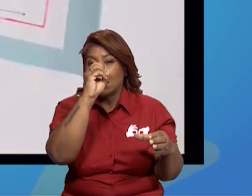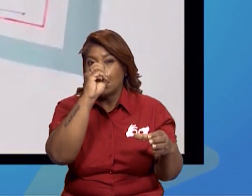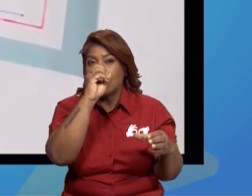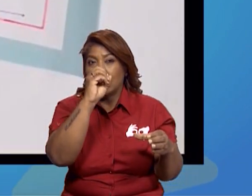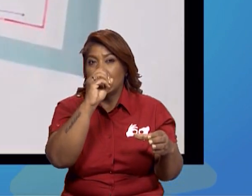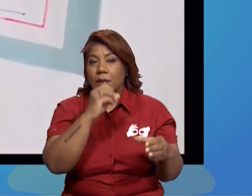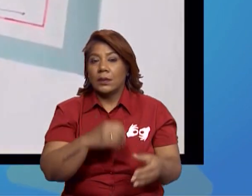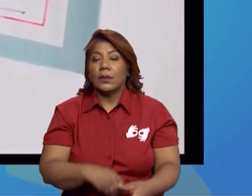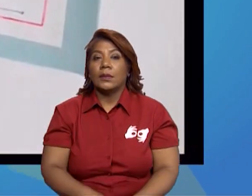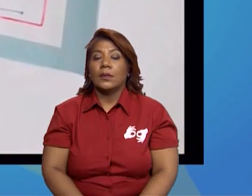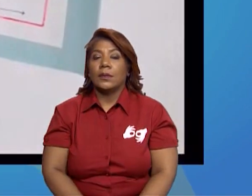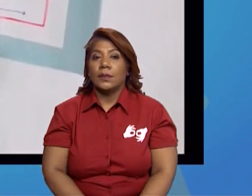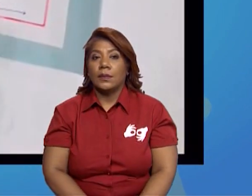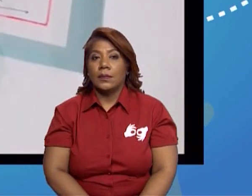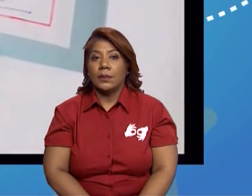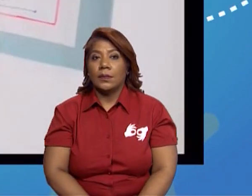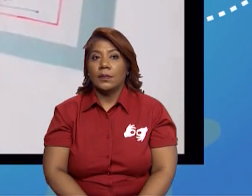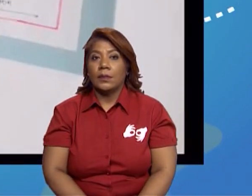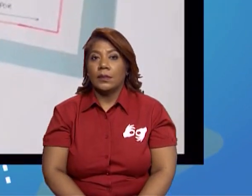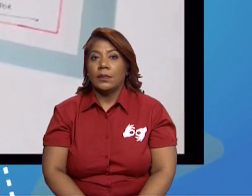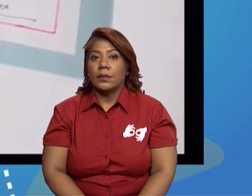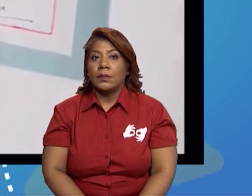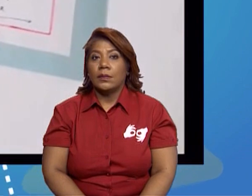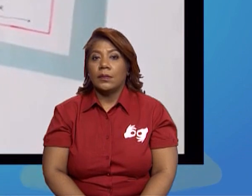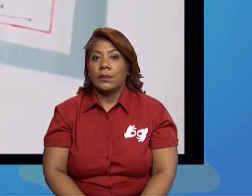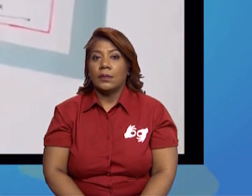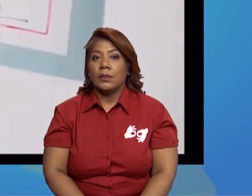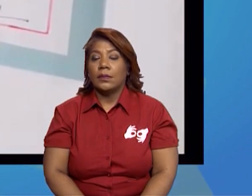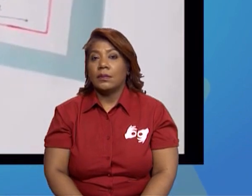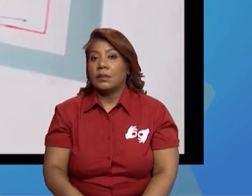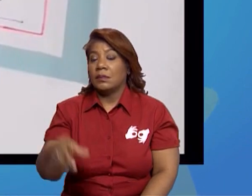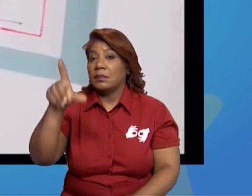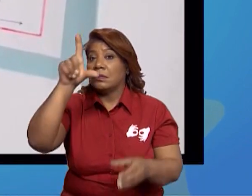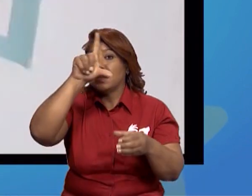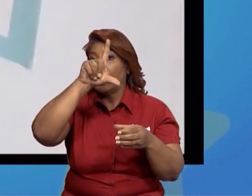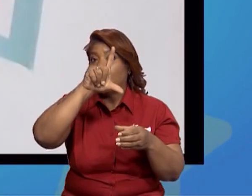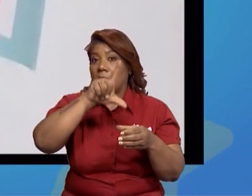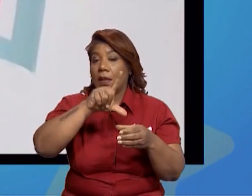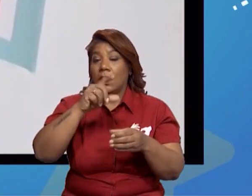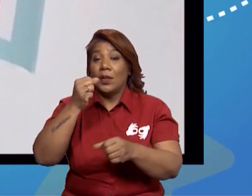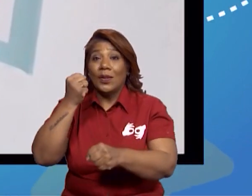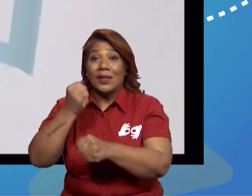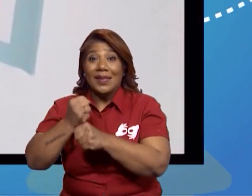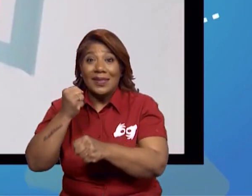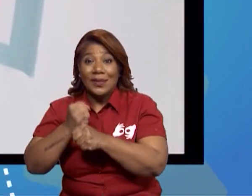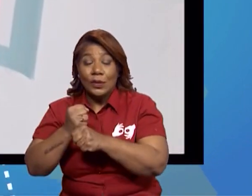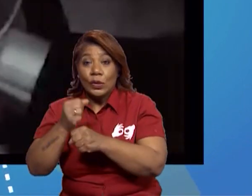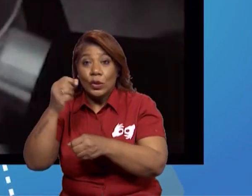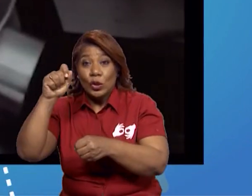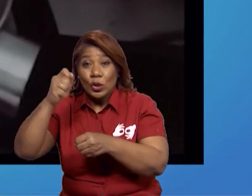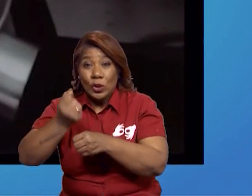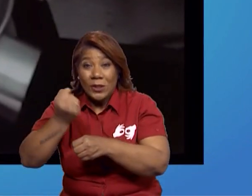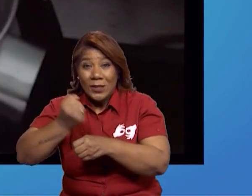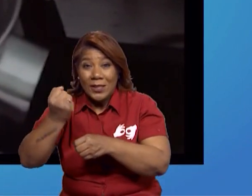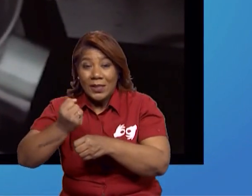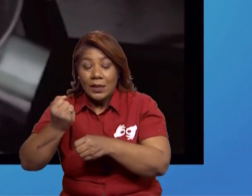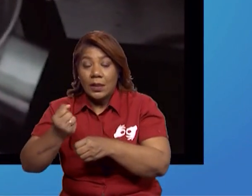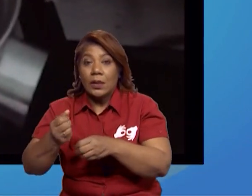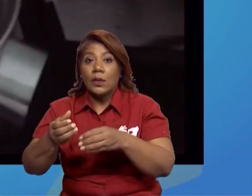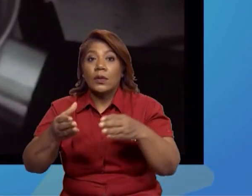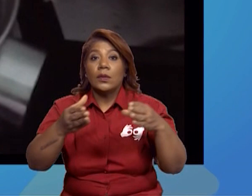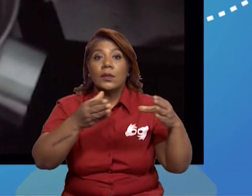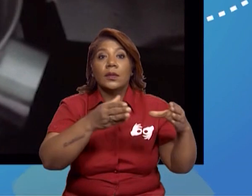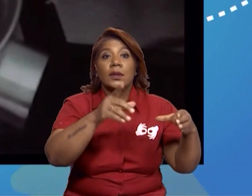que se forme líquido. Luego vamos a la cocina.